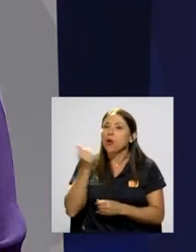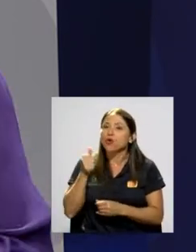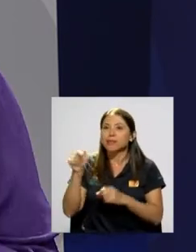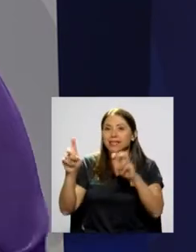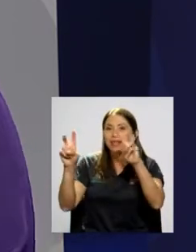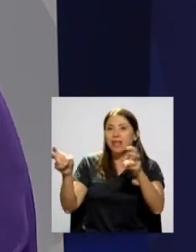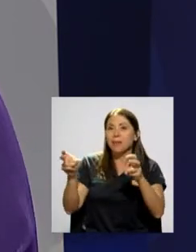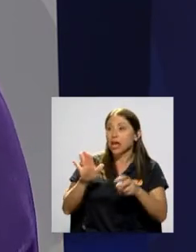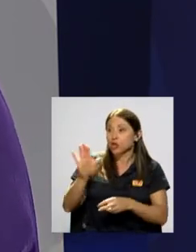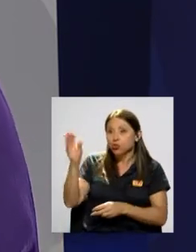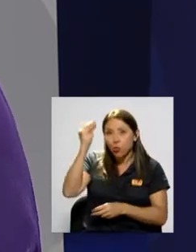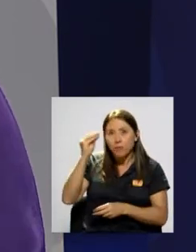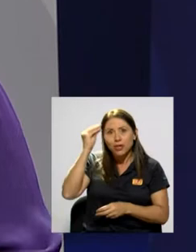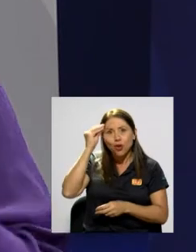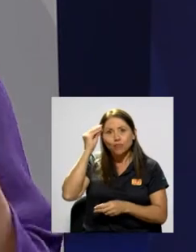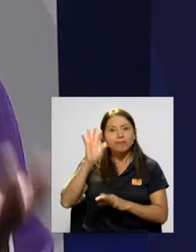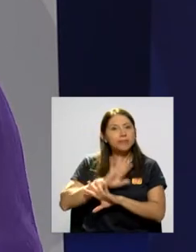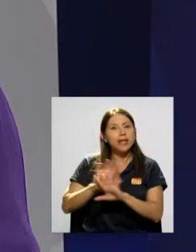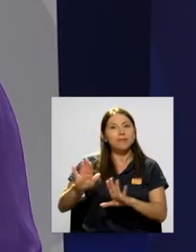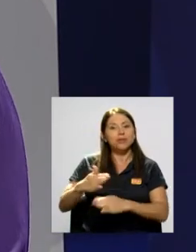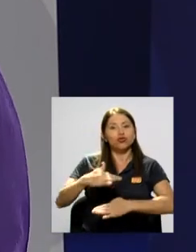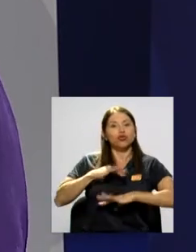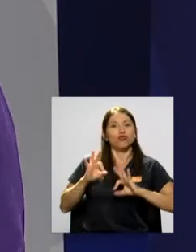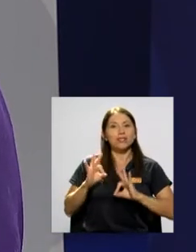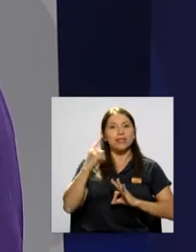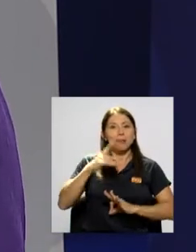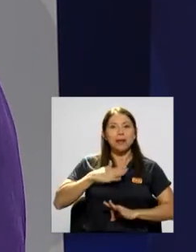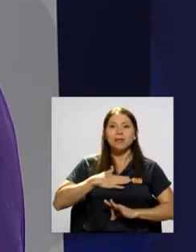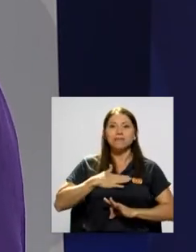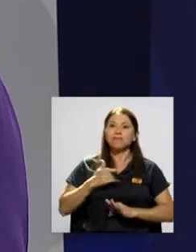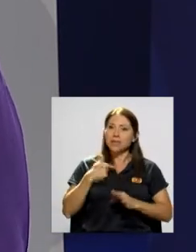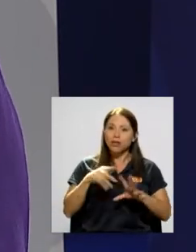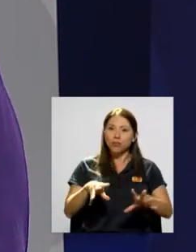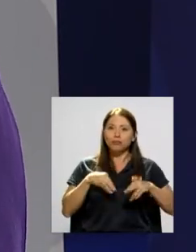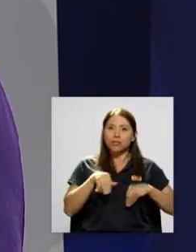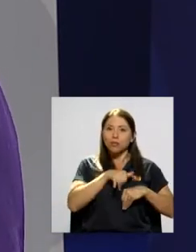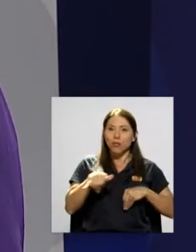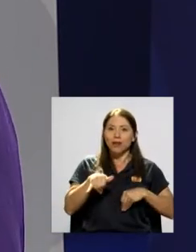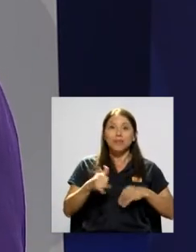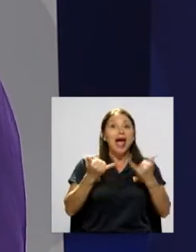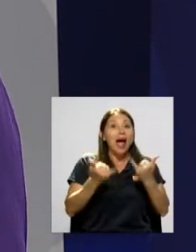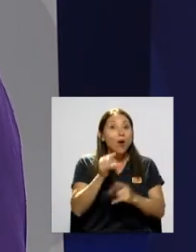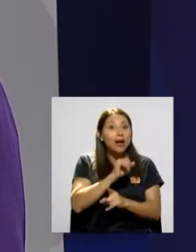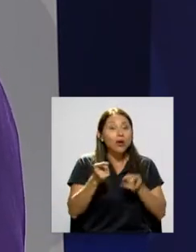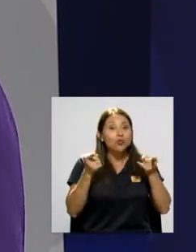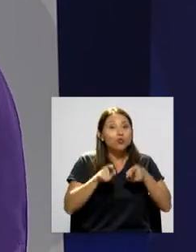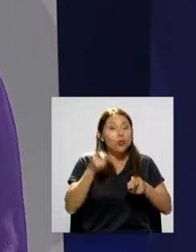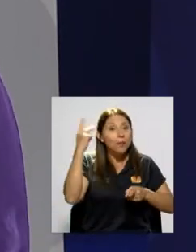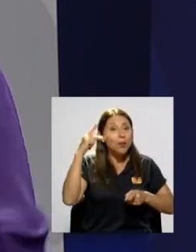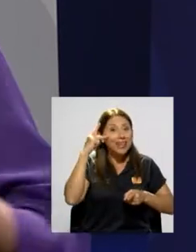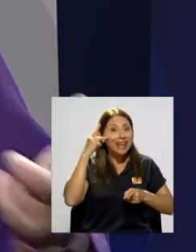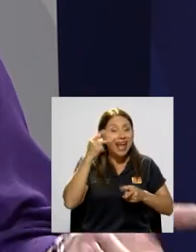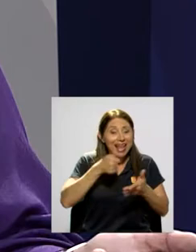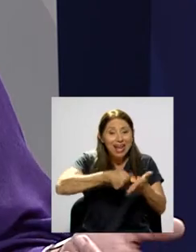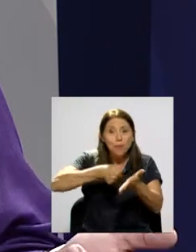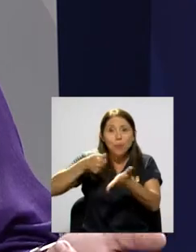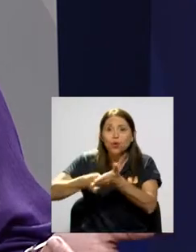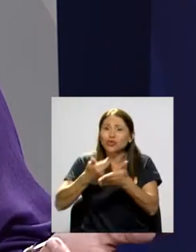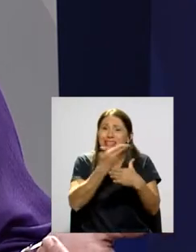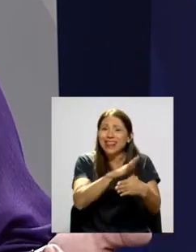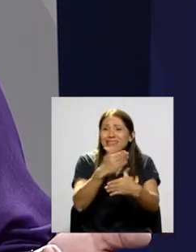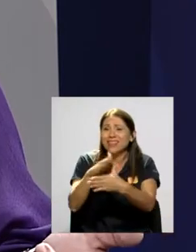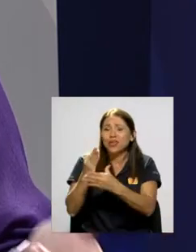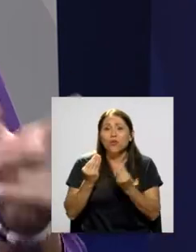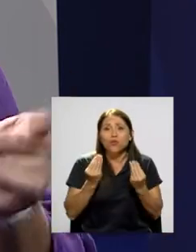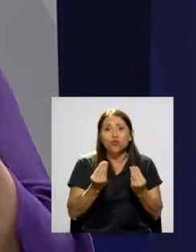tema es suficiente para mí. Estamos además en una coyuntura política en la cual el voto se dividió muchísimo. Tenemos dos contendores en una